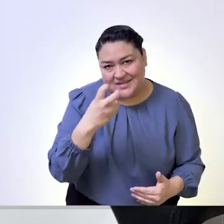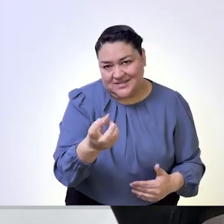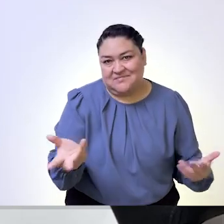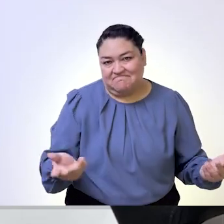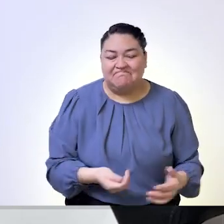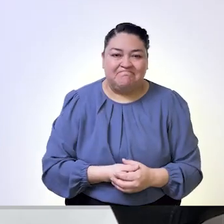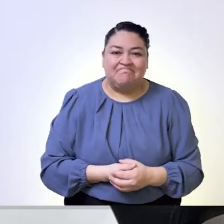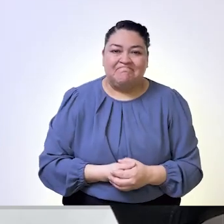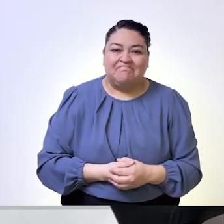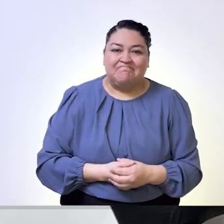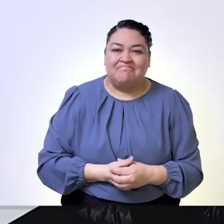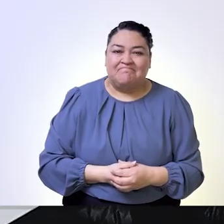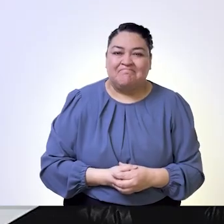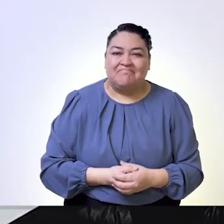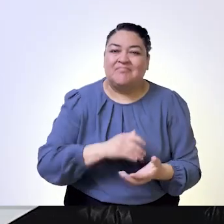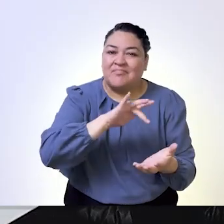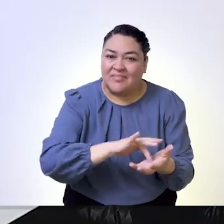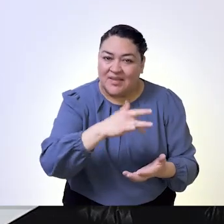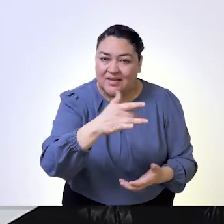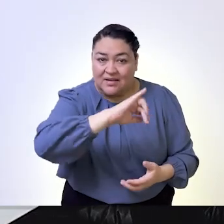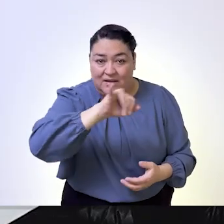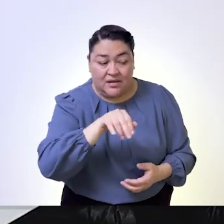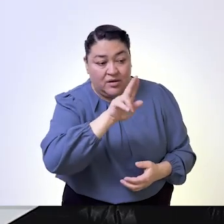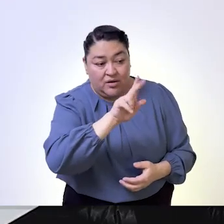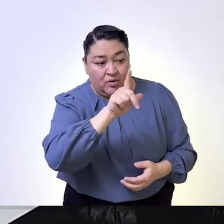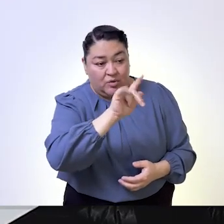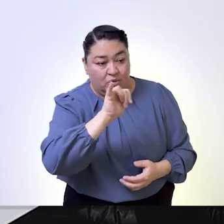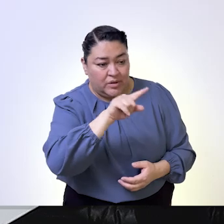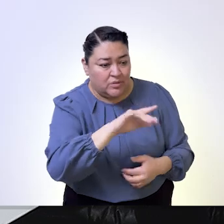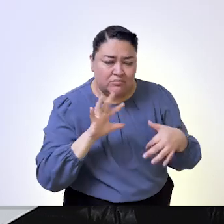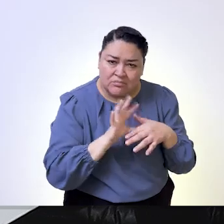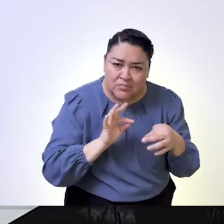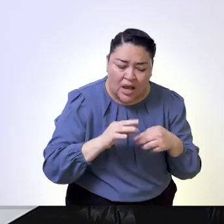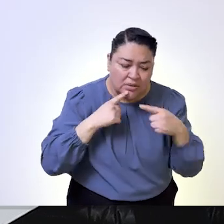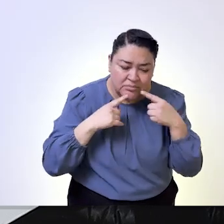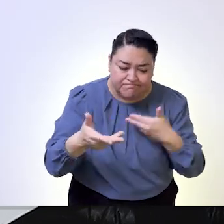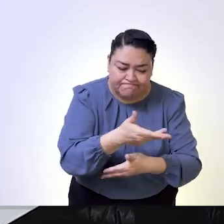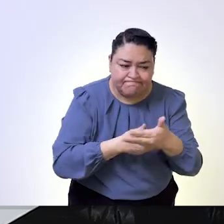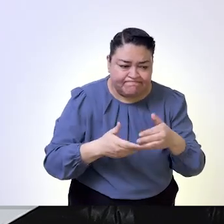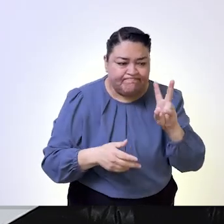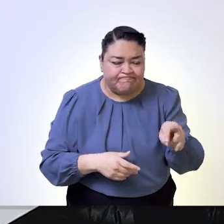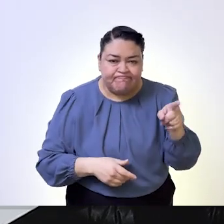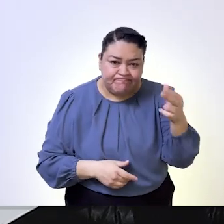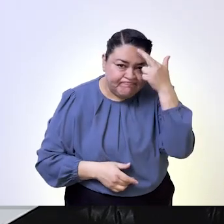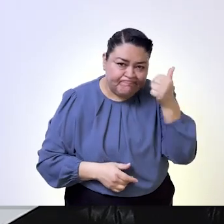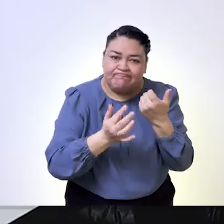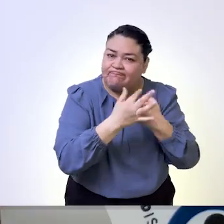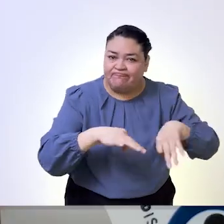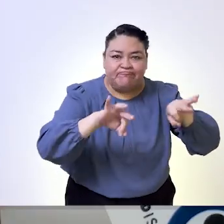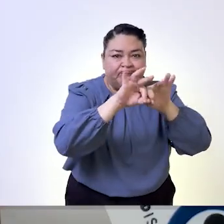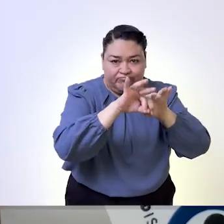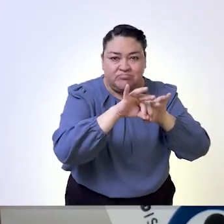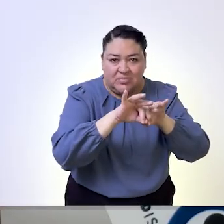procedimental y en lo orgánico. Perfecto. Muchísimas gracias, Julia. Sin duda, esta reflexión que nos comparte Julia es muy